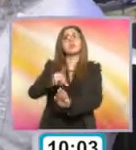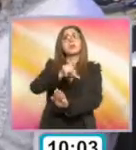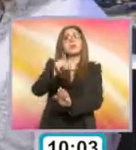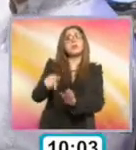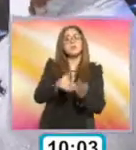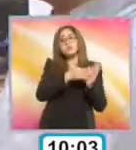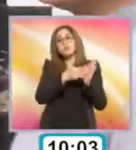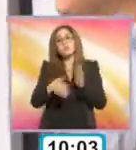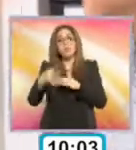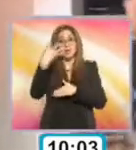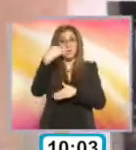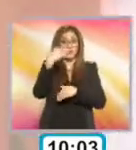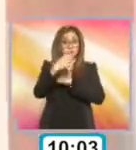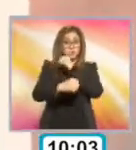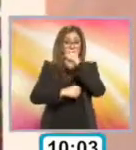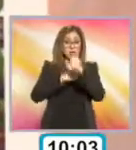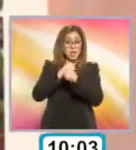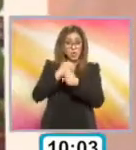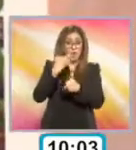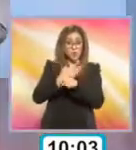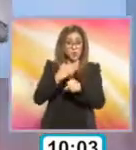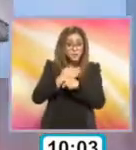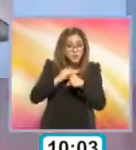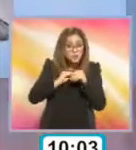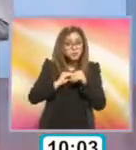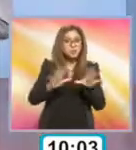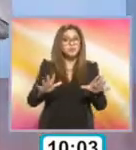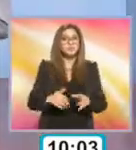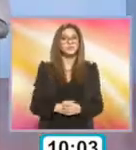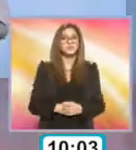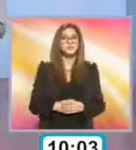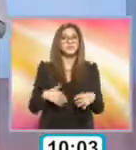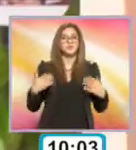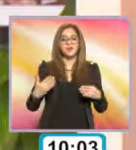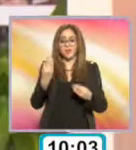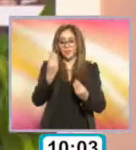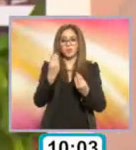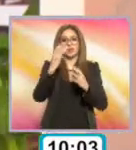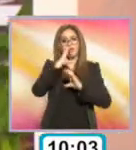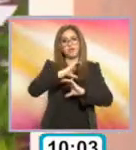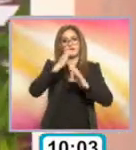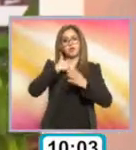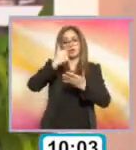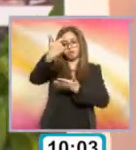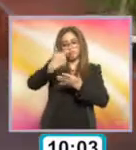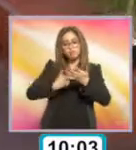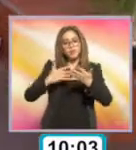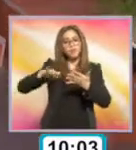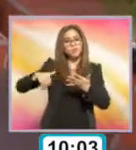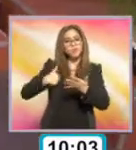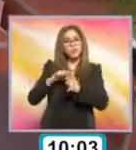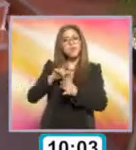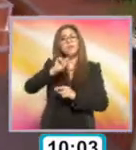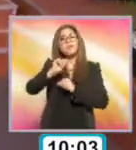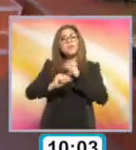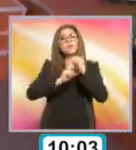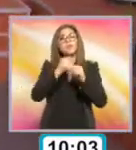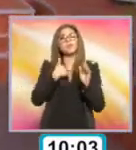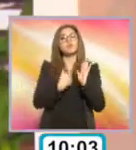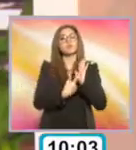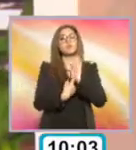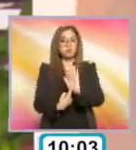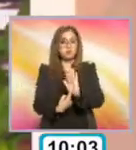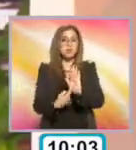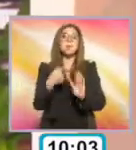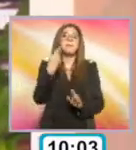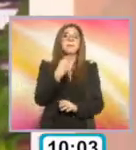Ahí compuesto. nomás, ahí nomás. Oye, Eso pues el era- baúl está bueno. Está bueno, tengo varios ahí guardados que les voy a ir Sí. presentando. Y después de este traemos un segundo corto un poquito